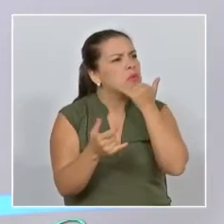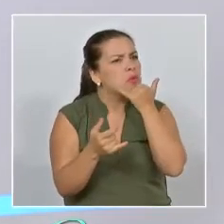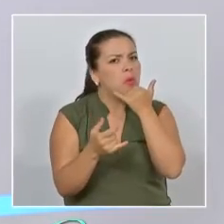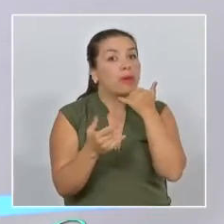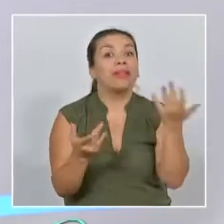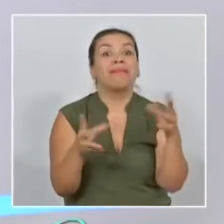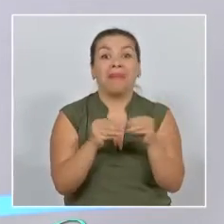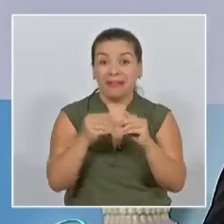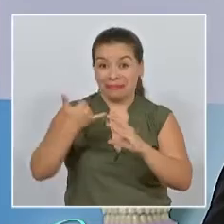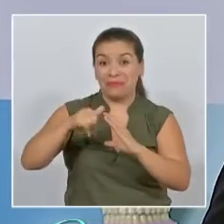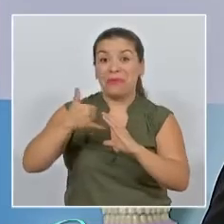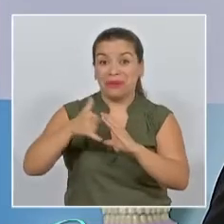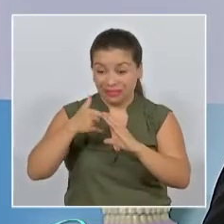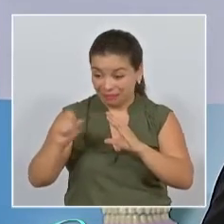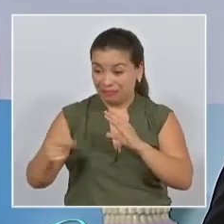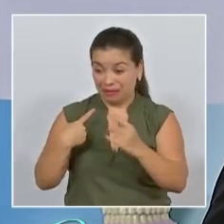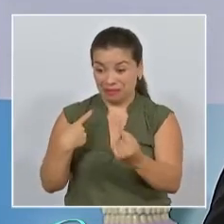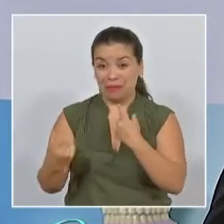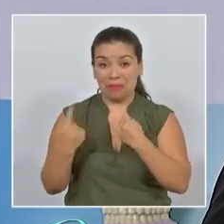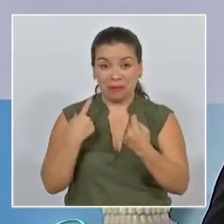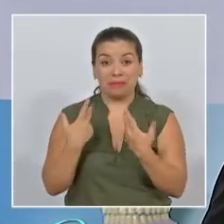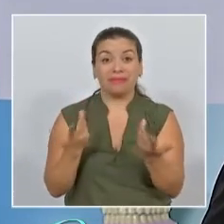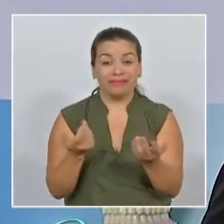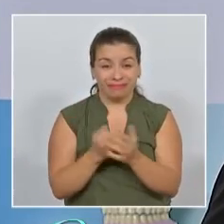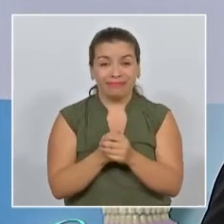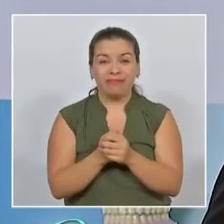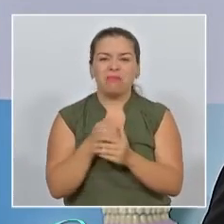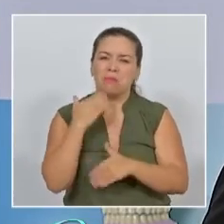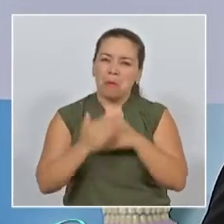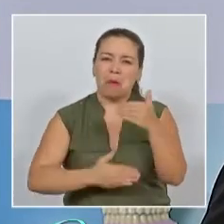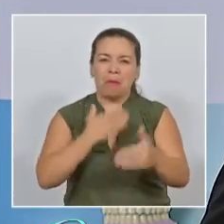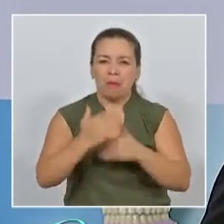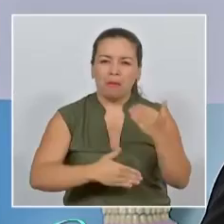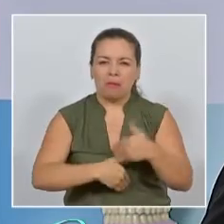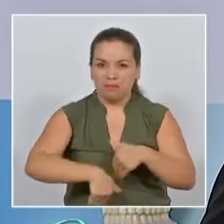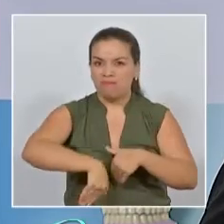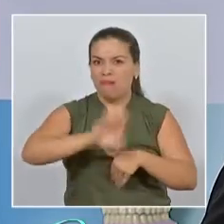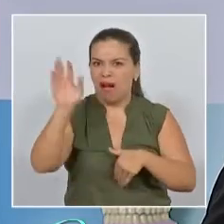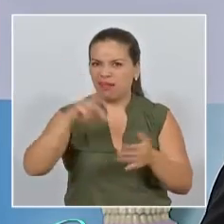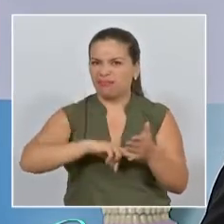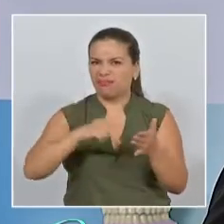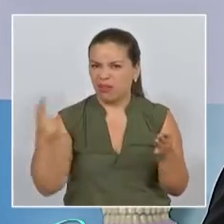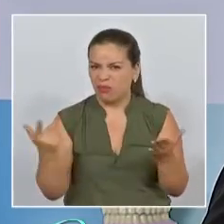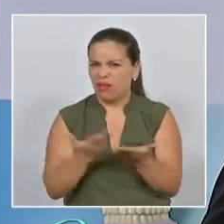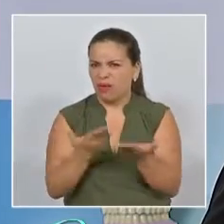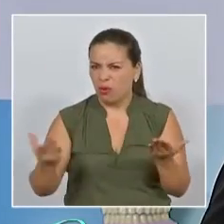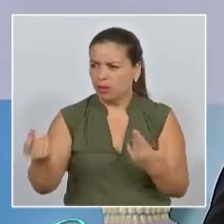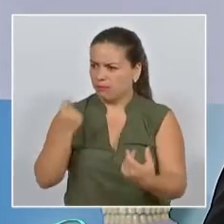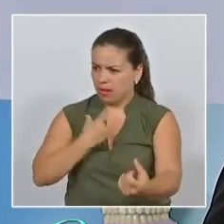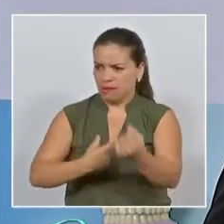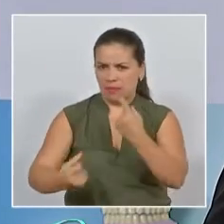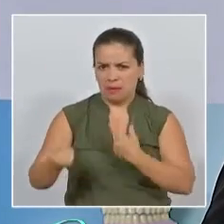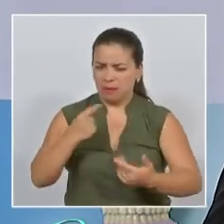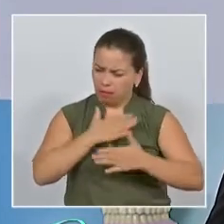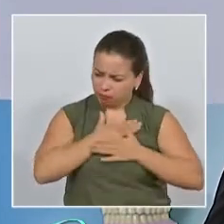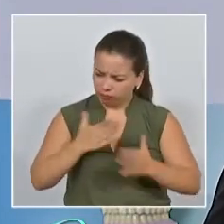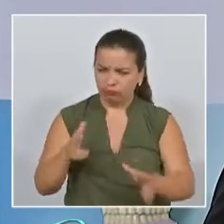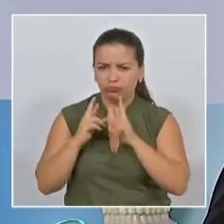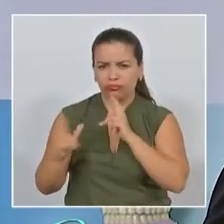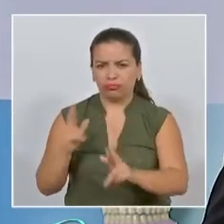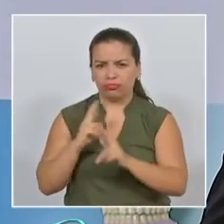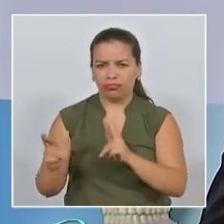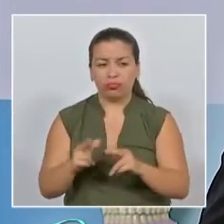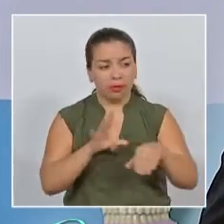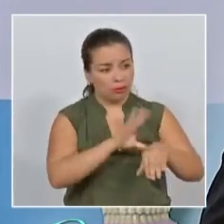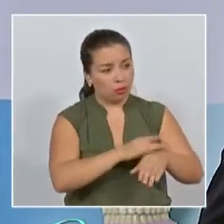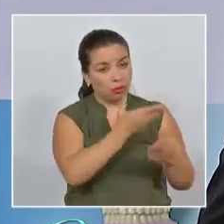también nos están mandando. Hasta por WhatsApp ya están haciendo preguntas. Poco a poco vamos dándole cabida a todas estas inquietudes, respondiendo por parte del